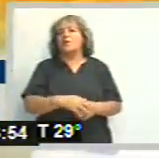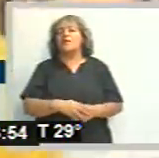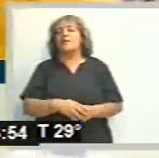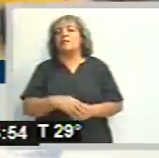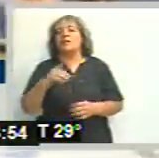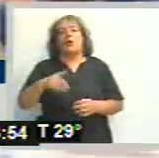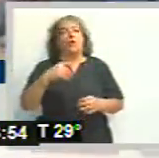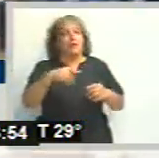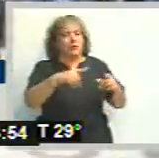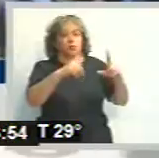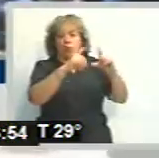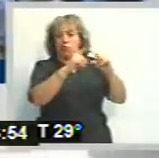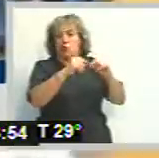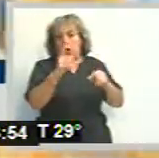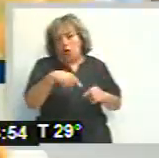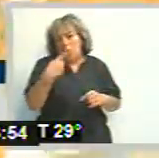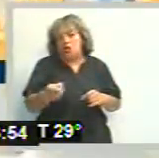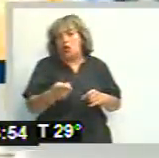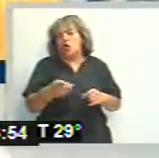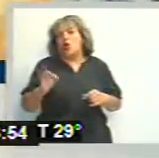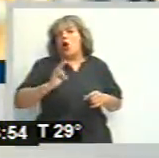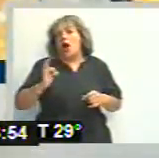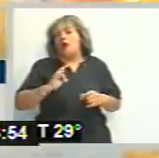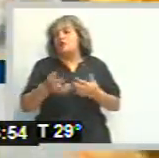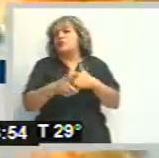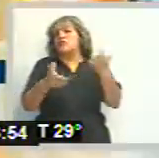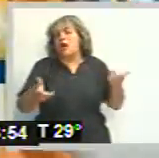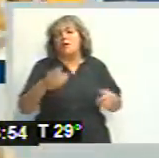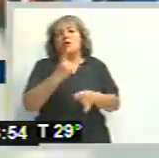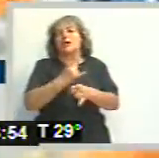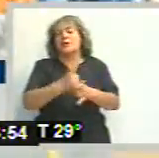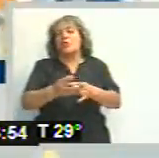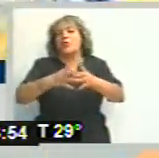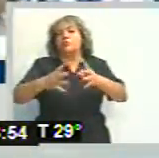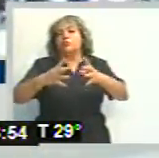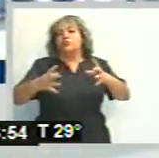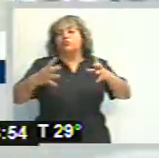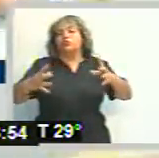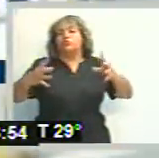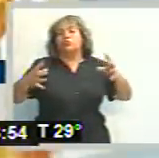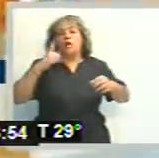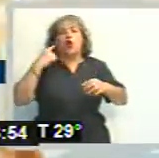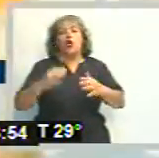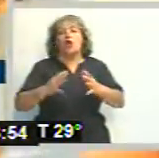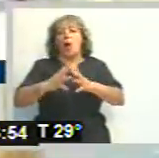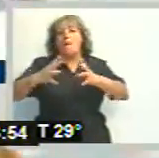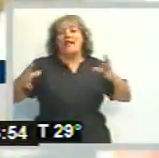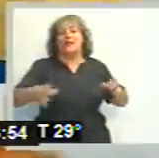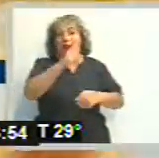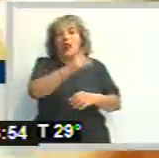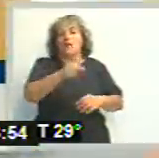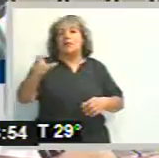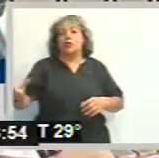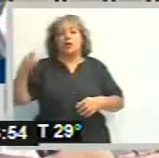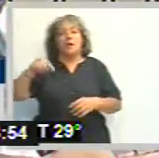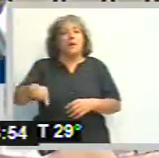un número que en otras oportunidades no se da, porque siempre va creciendo, a medida que va pasando los días va aumentando la cantidad de público, pero